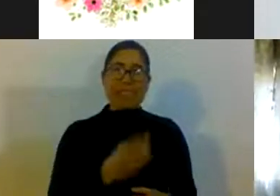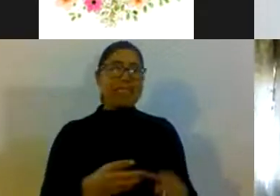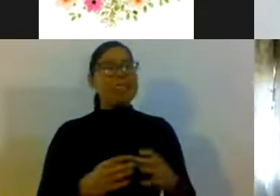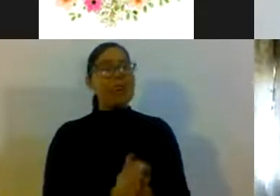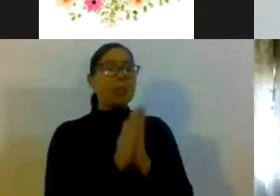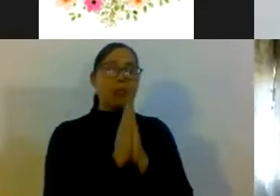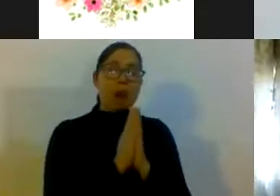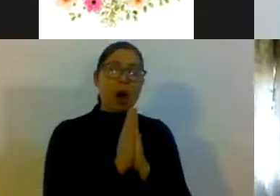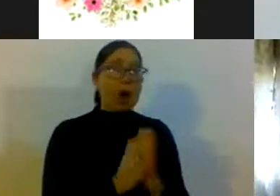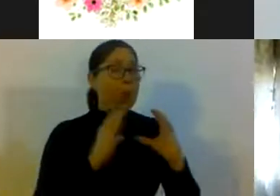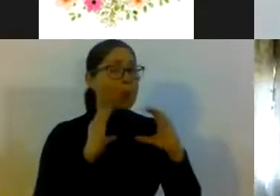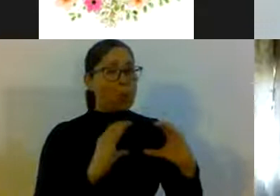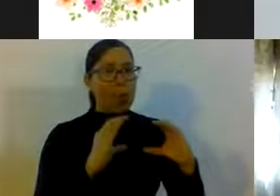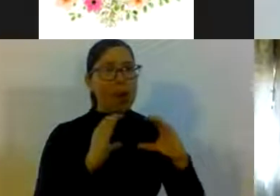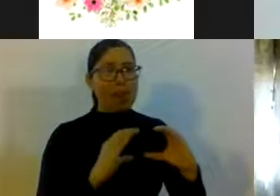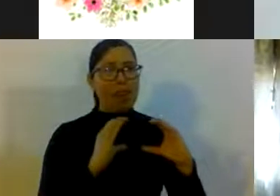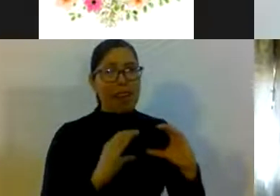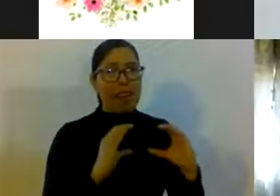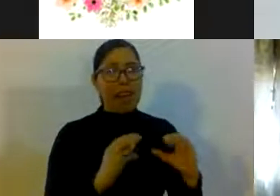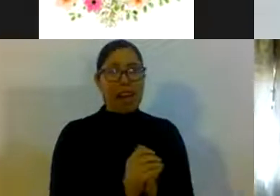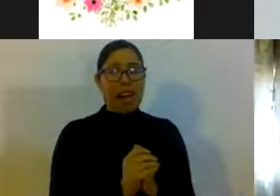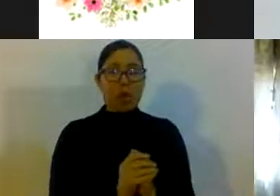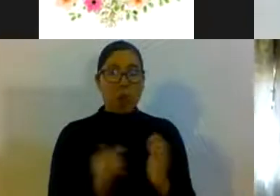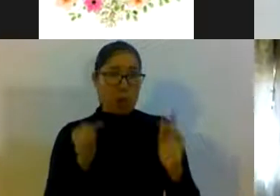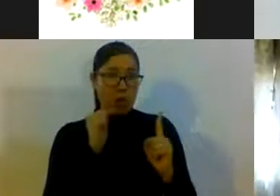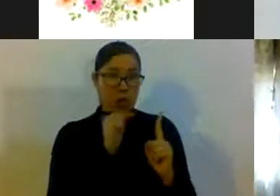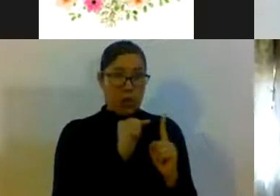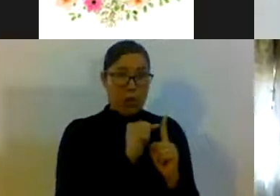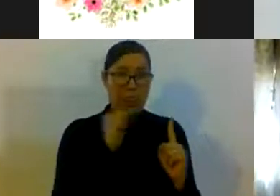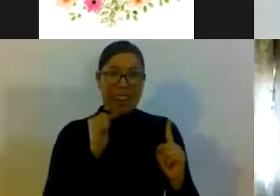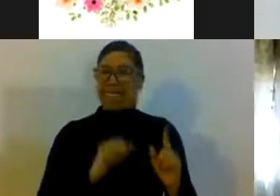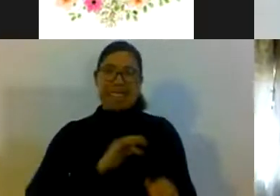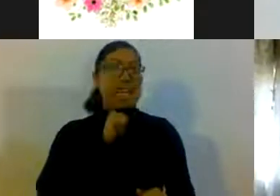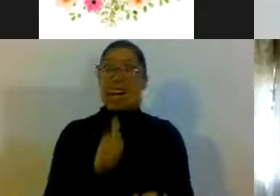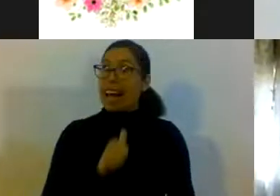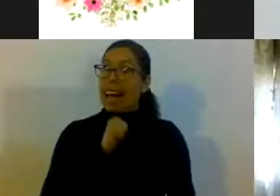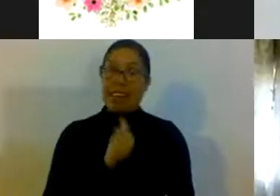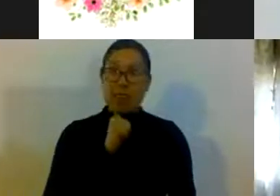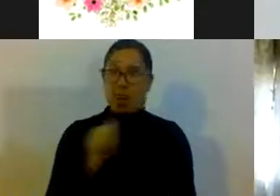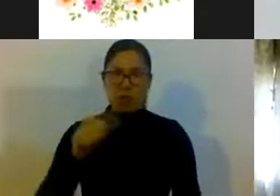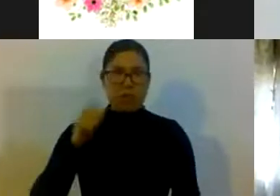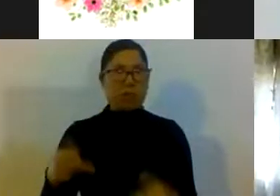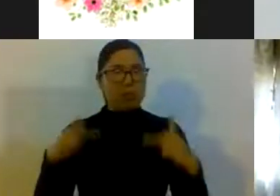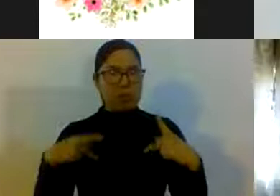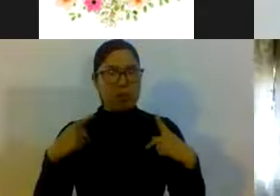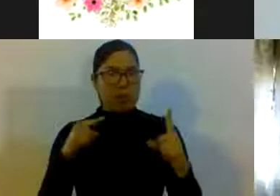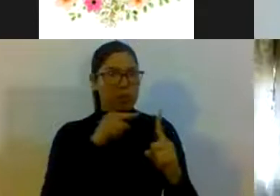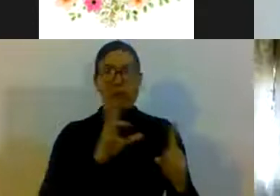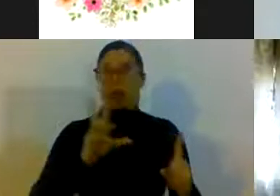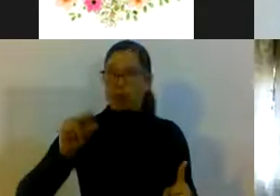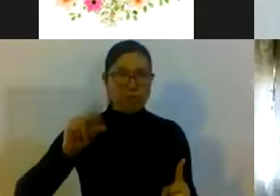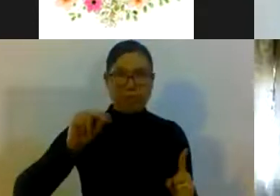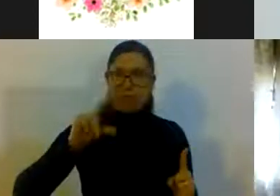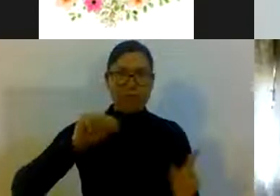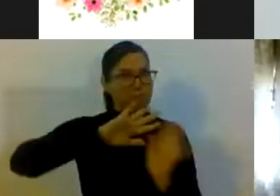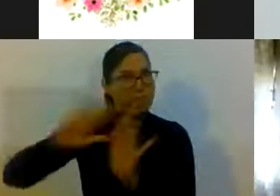dejen que nadie los toque, no, o sea, de diferentes maneras les digo, pero me parece muy importante esta manera de contárselos